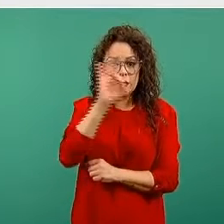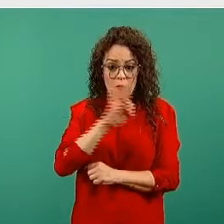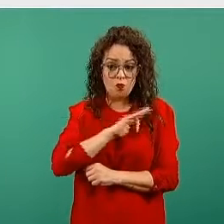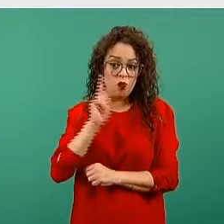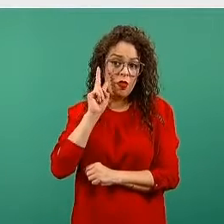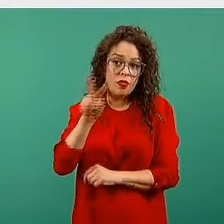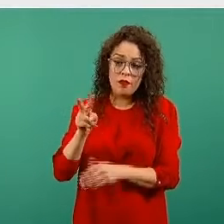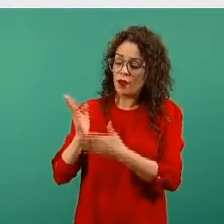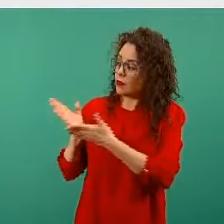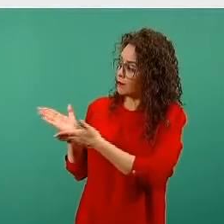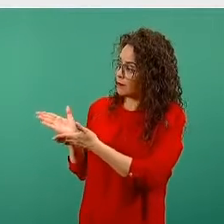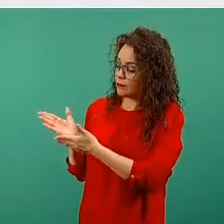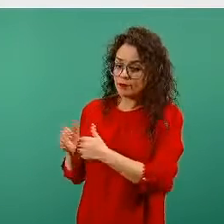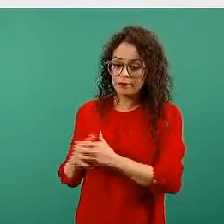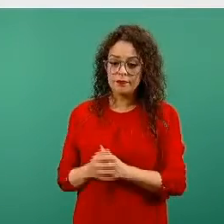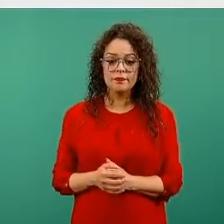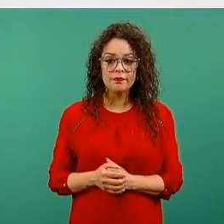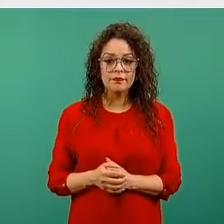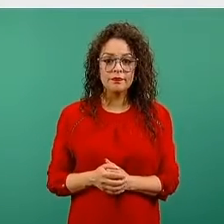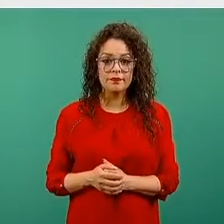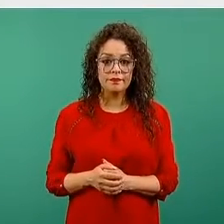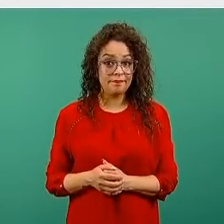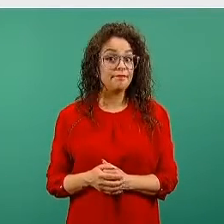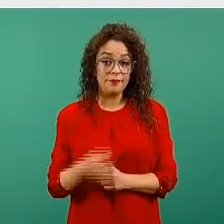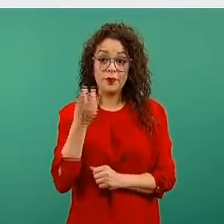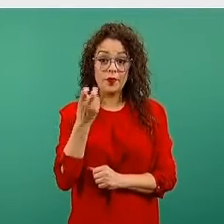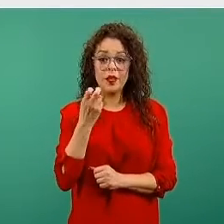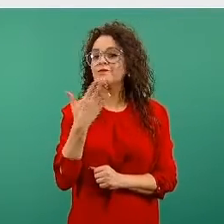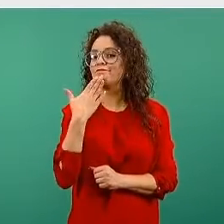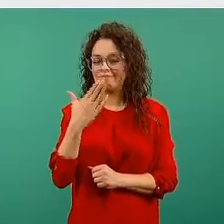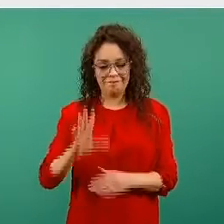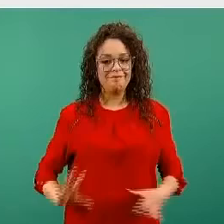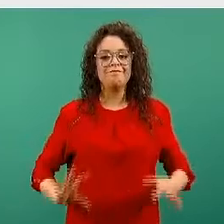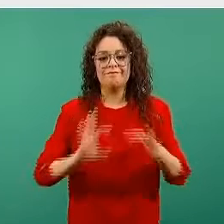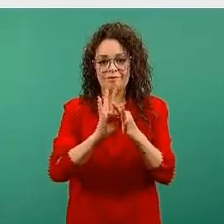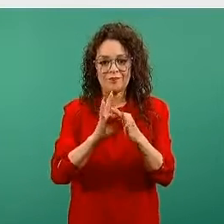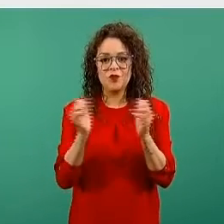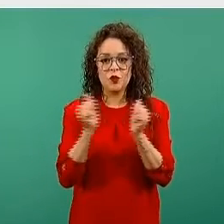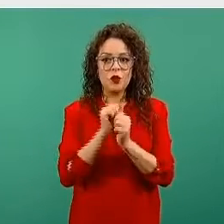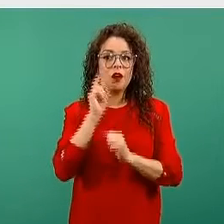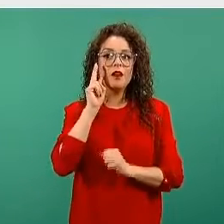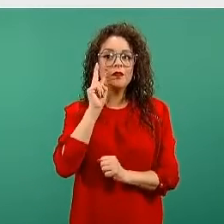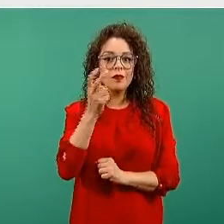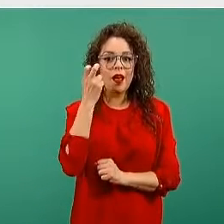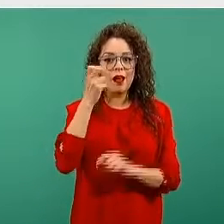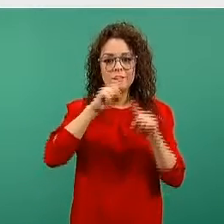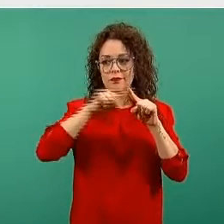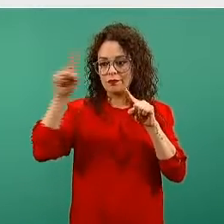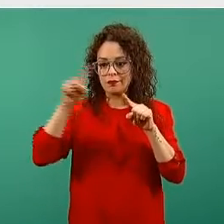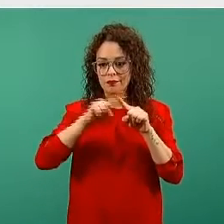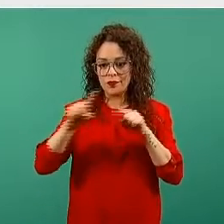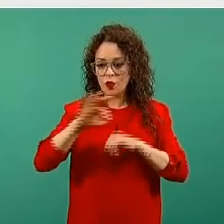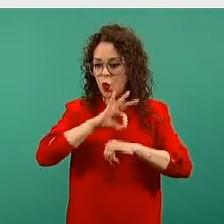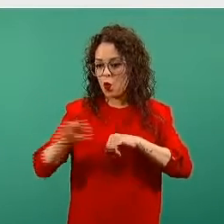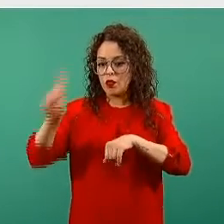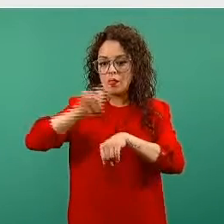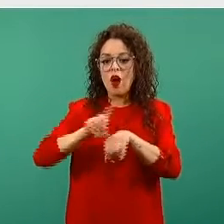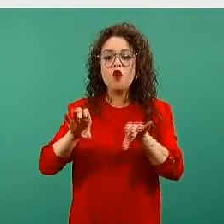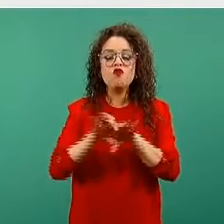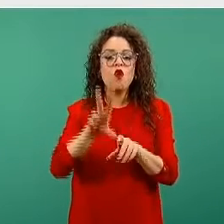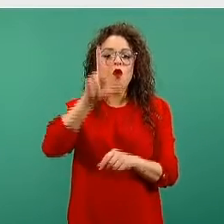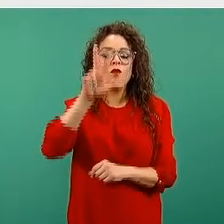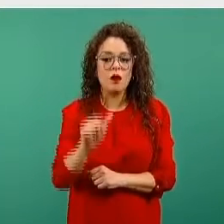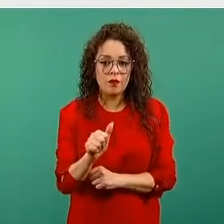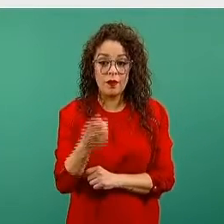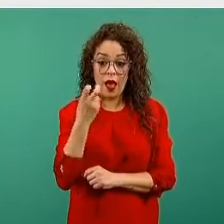camas generales y bueno, esto obviamente es congruente con lo que estamos viendo del comportamiento en los últimos días. Esto nos deja